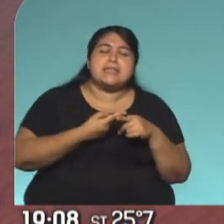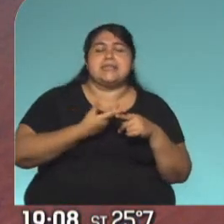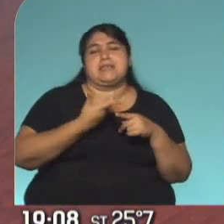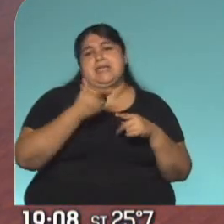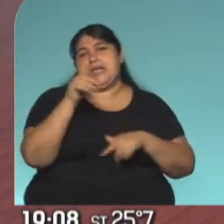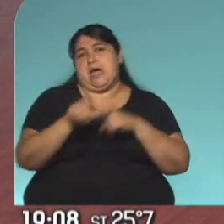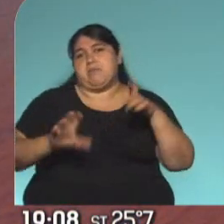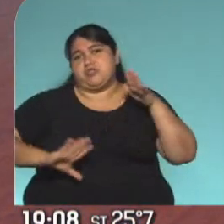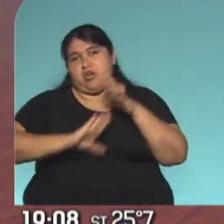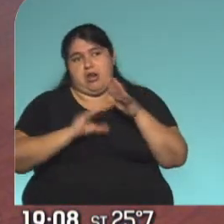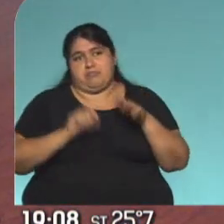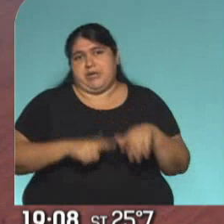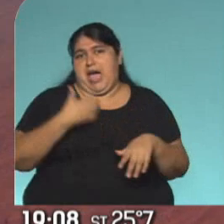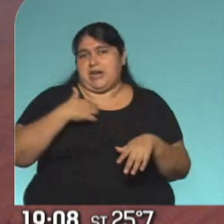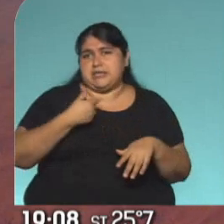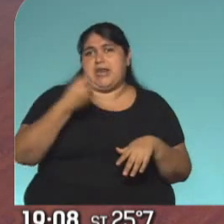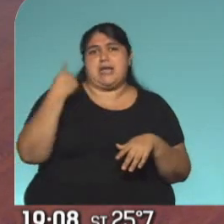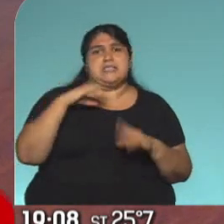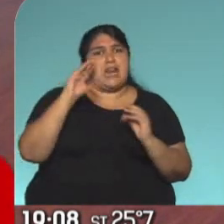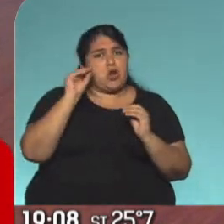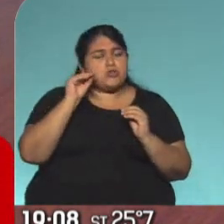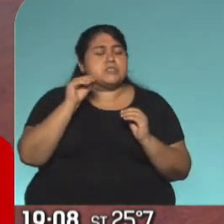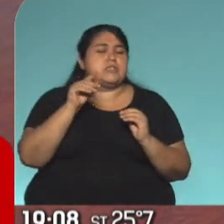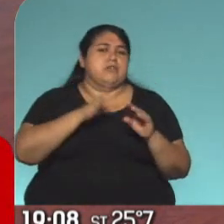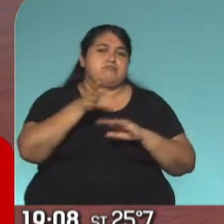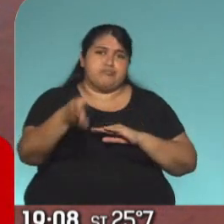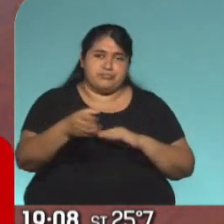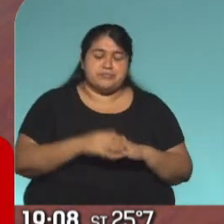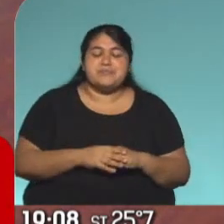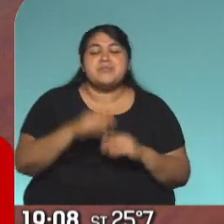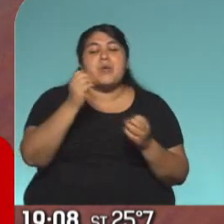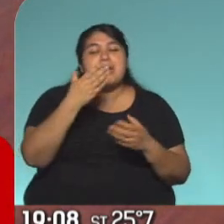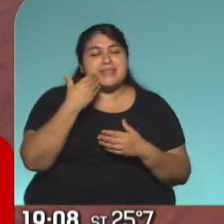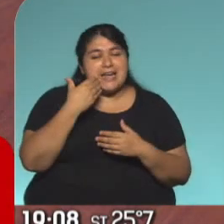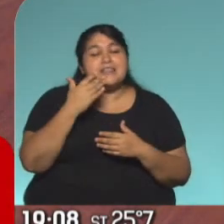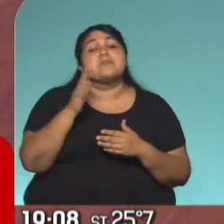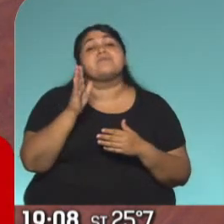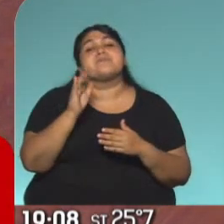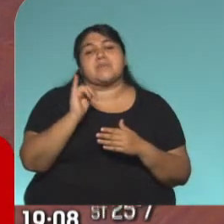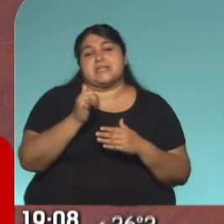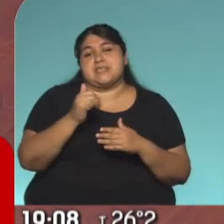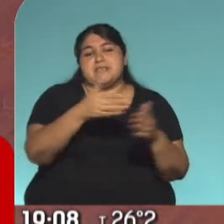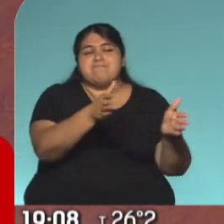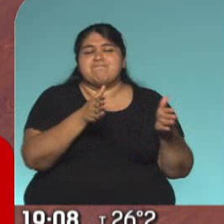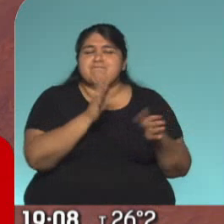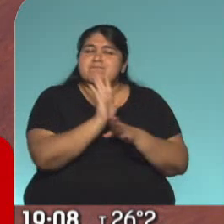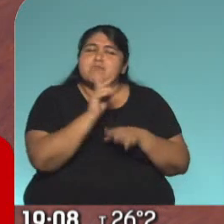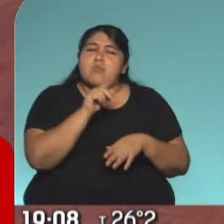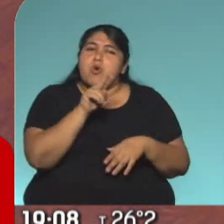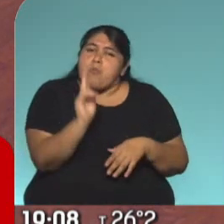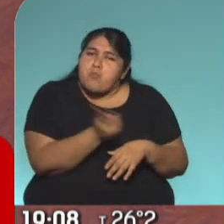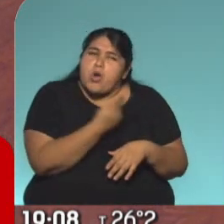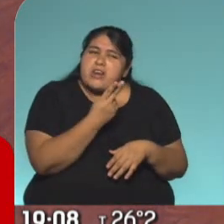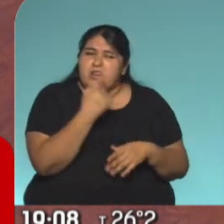principales funcionarios de nuestro país, obviamente, ya desde anoche estuvieron cerca. Nico, buenas tardes. ¿Qué tal, Ariel? ¿Podemos hablar de una muerte incómoda para